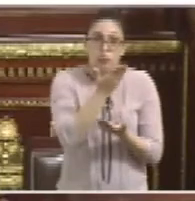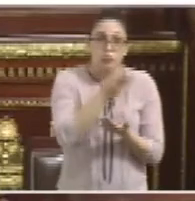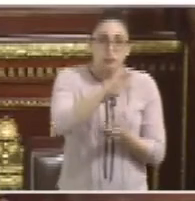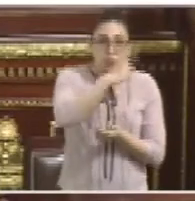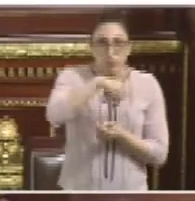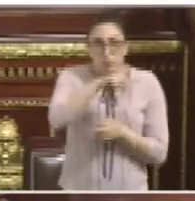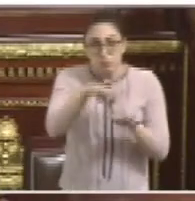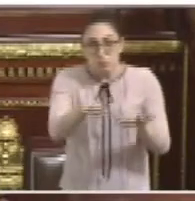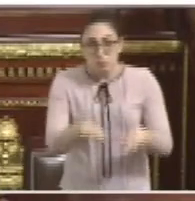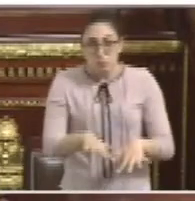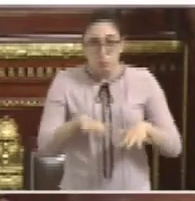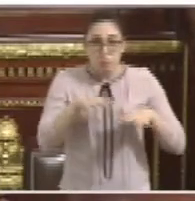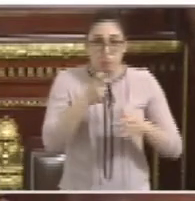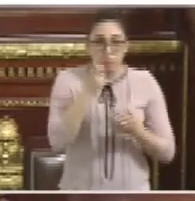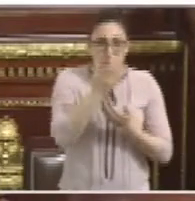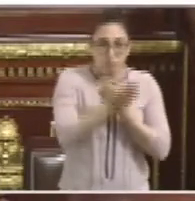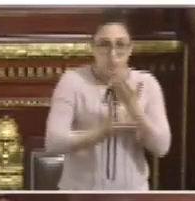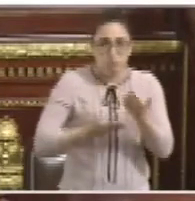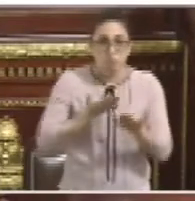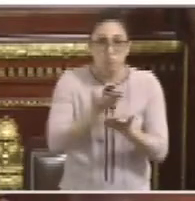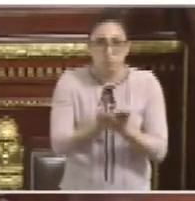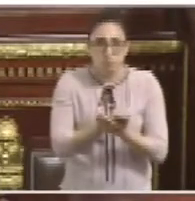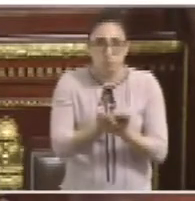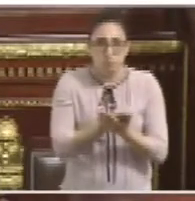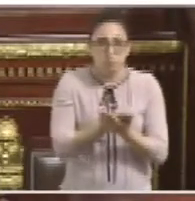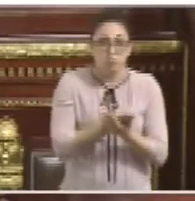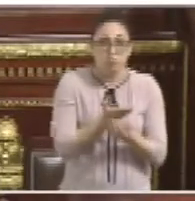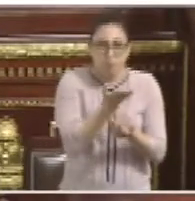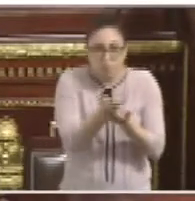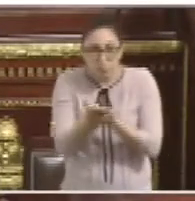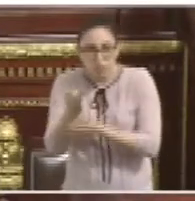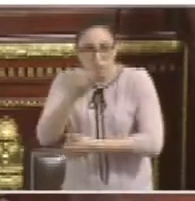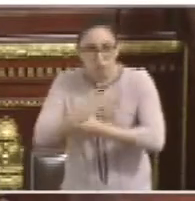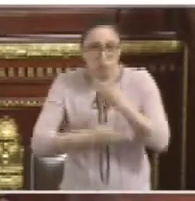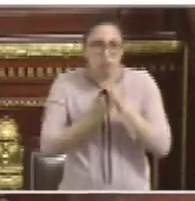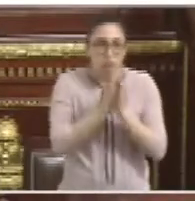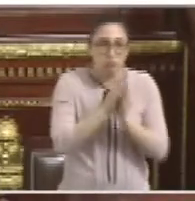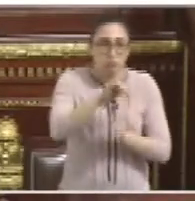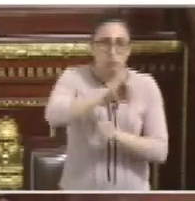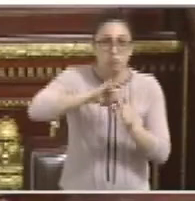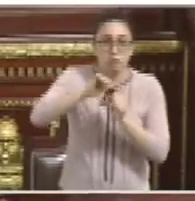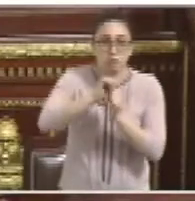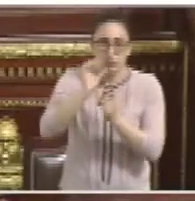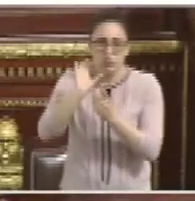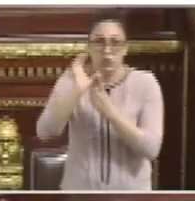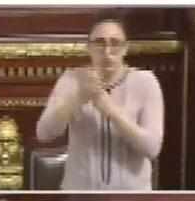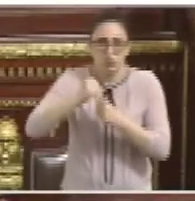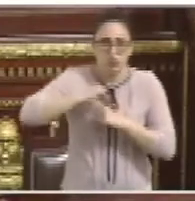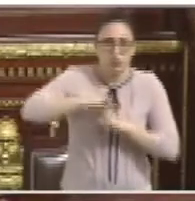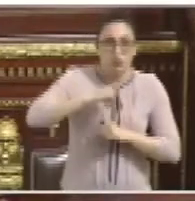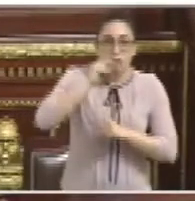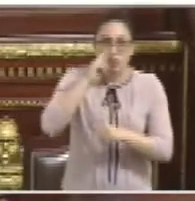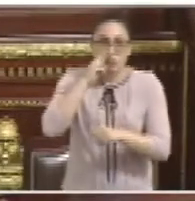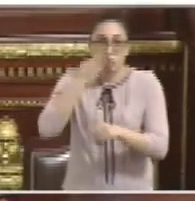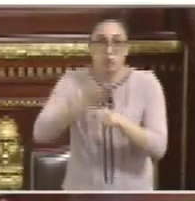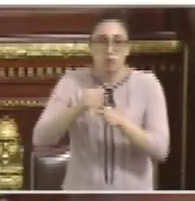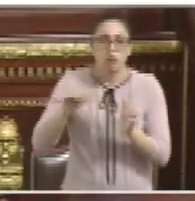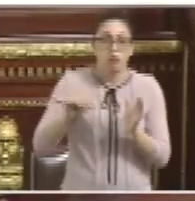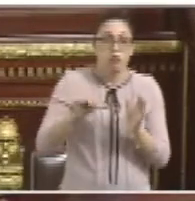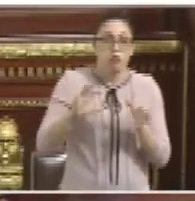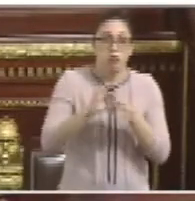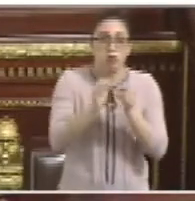consideración de este Congreso la siguiente proposición, solicitando se turne a la comisión correspondiente de conformidad con el artículo